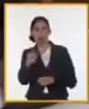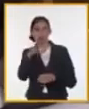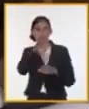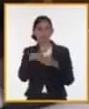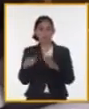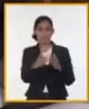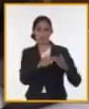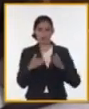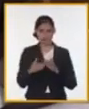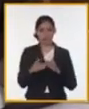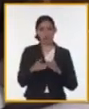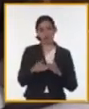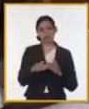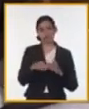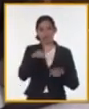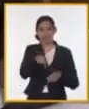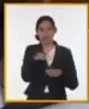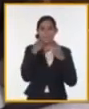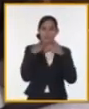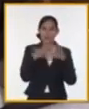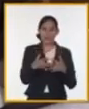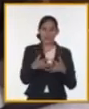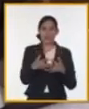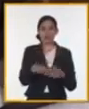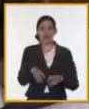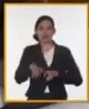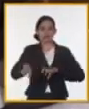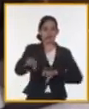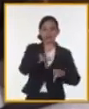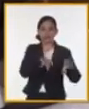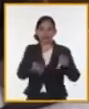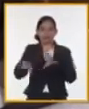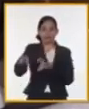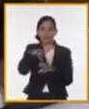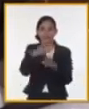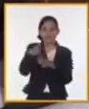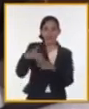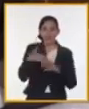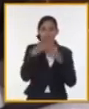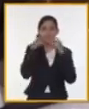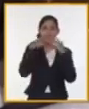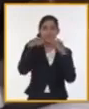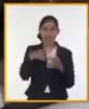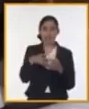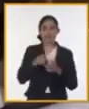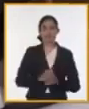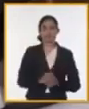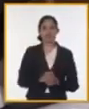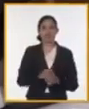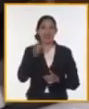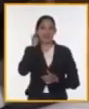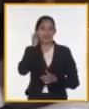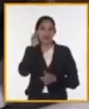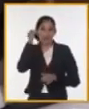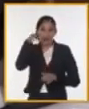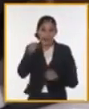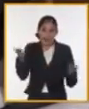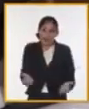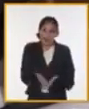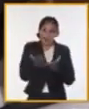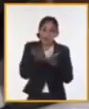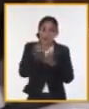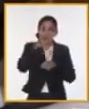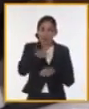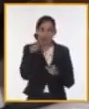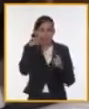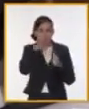nosotros tenemos que movilizar a la fuerza revolucionaria, en este caso a la fuerza femenina, en defensa de la revolución, en